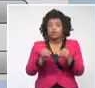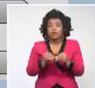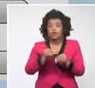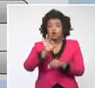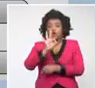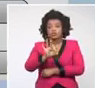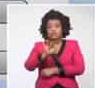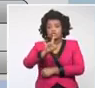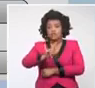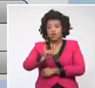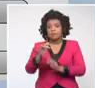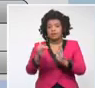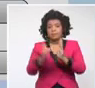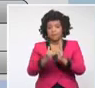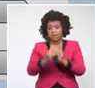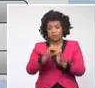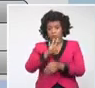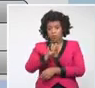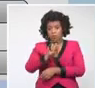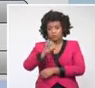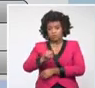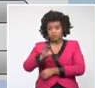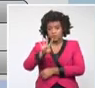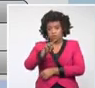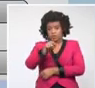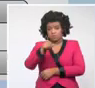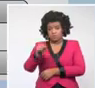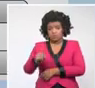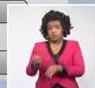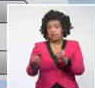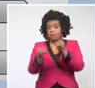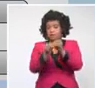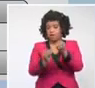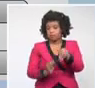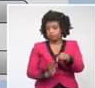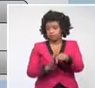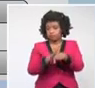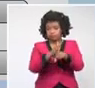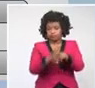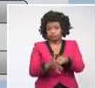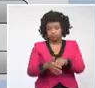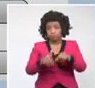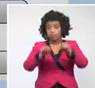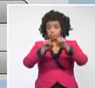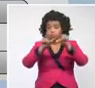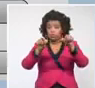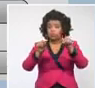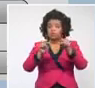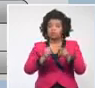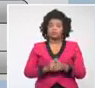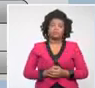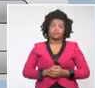89.404 personas que han sido diagnosticadas con COVID-19 en Cuba desde el inicio de la pandemia. dando